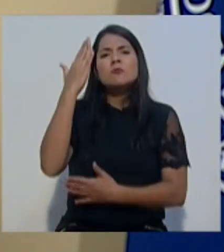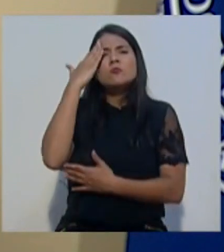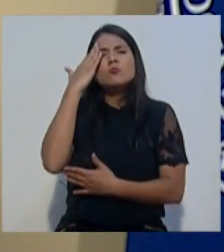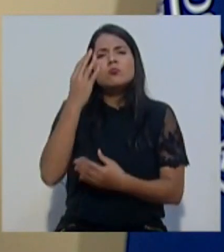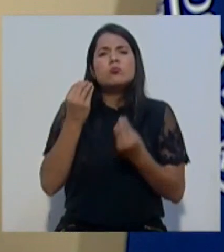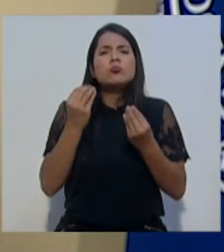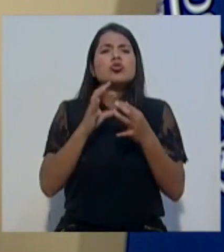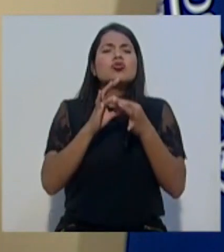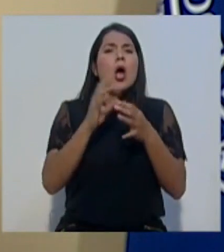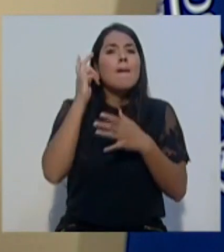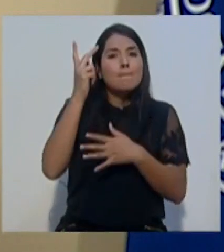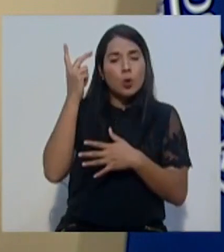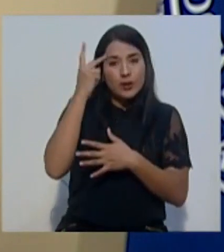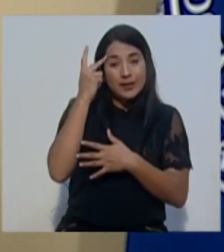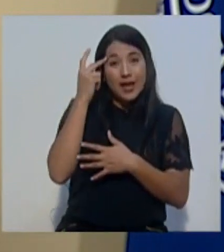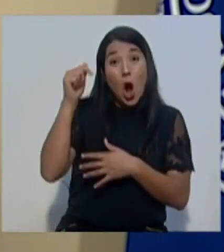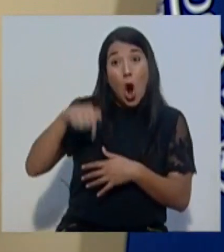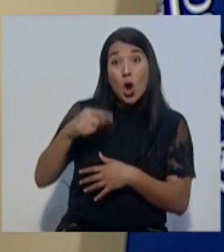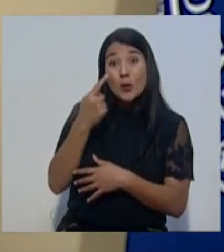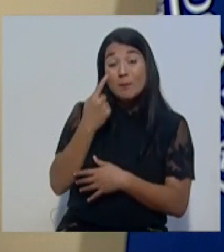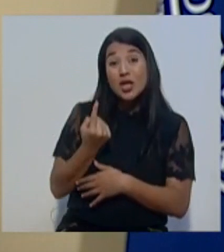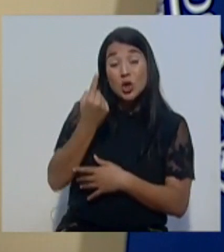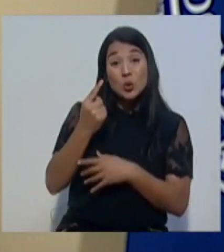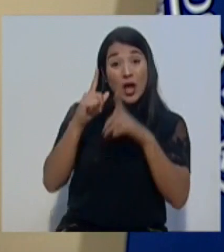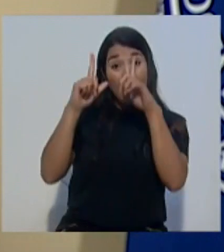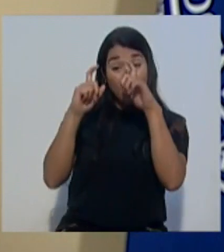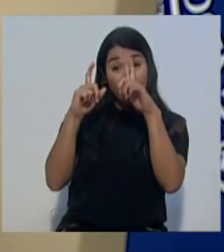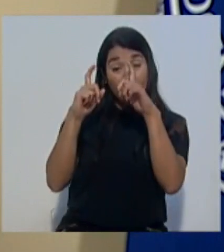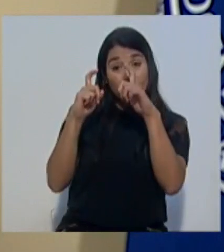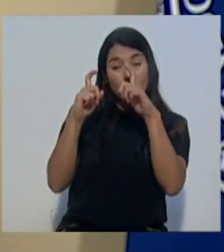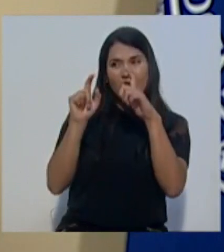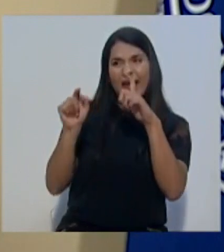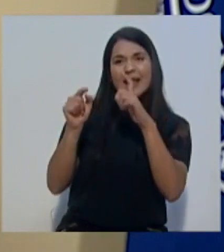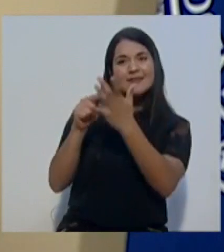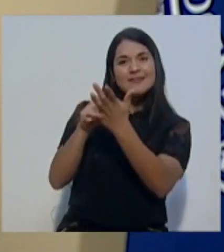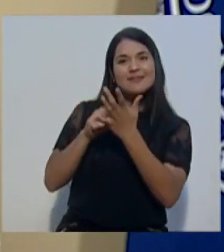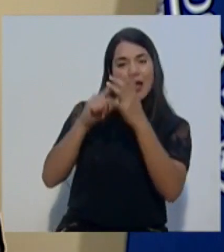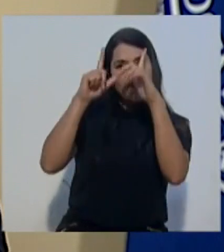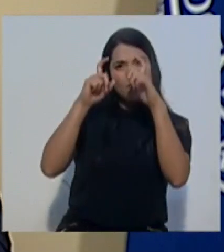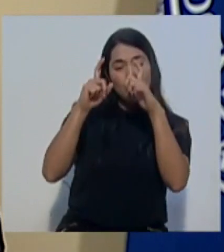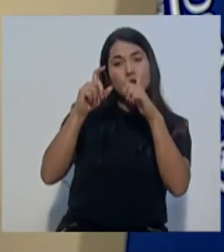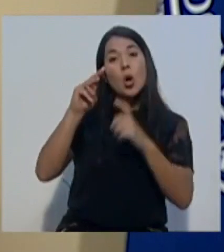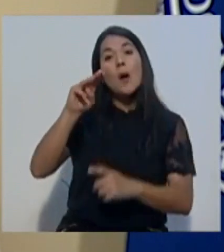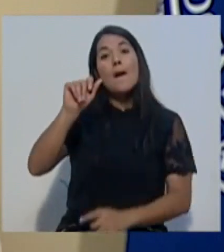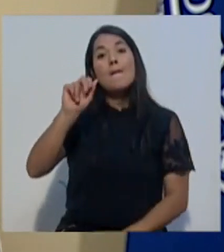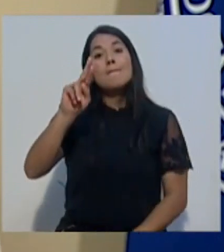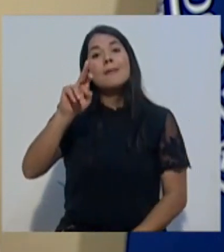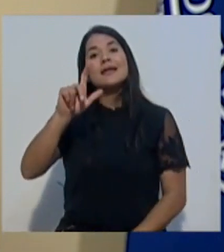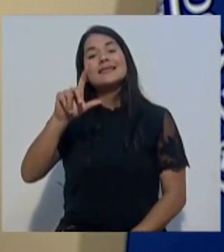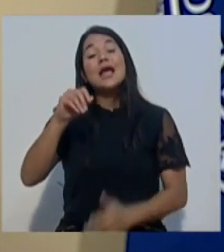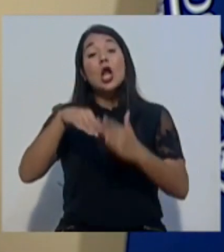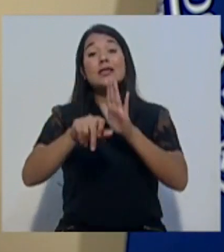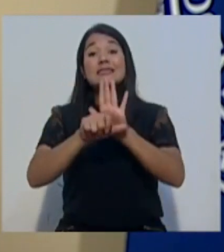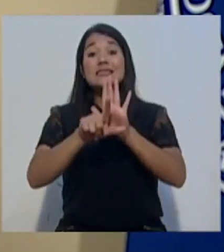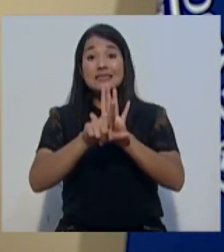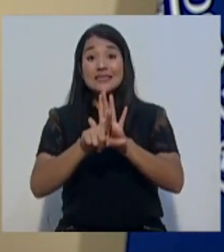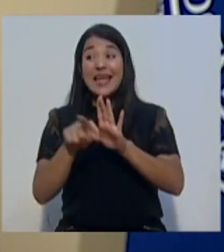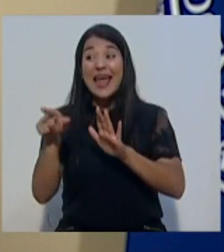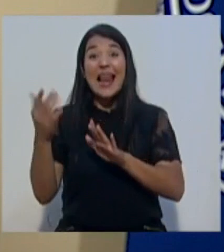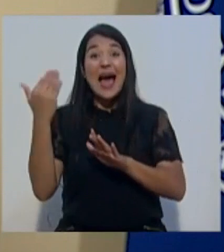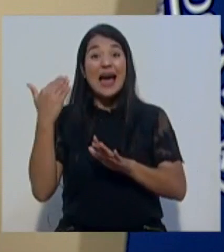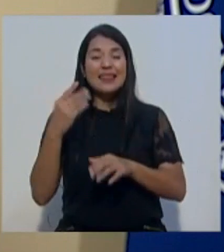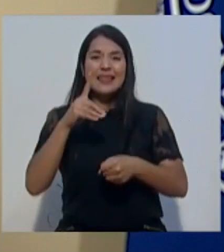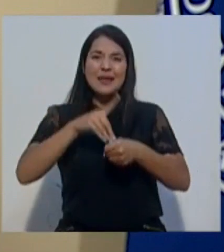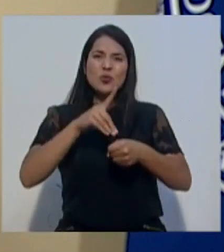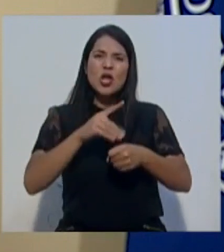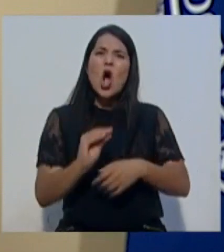conocimiento político. Hoy casualmente vi una fotografía, me mostró una fotografía de don Marcelo en la Asamblea Legislativa, siendo diputado joven en